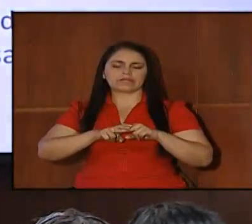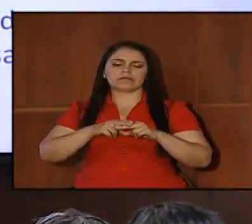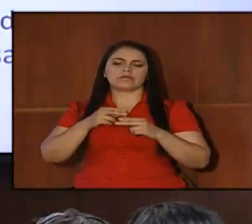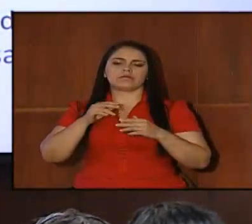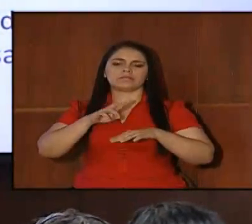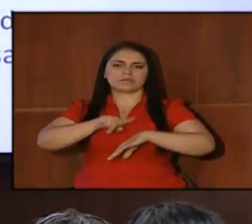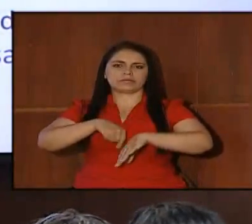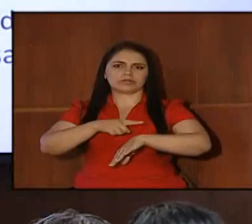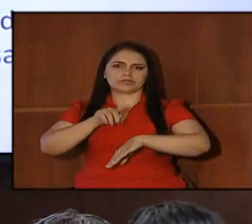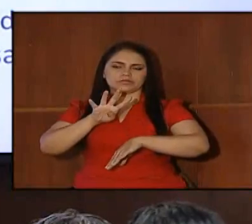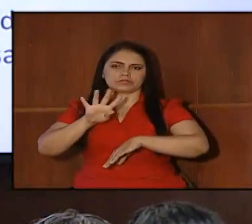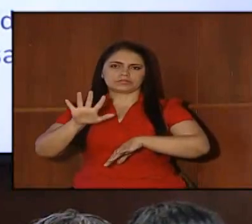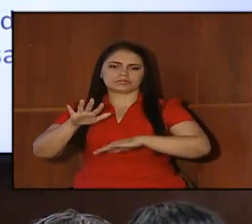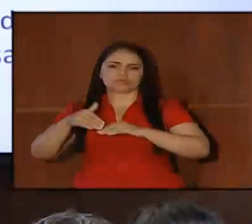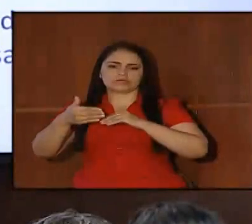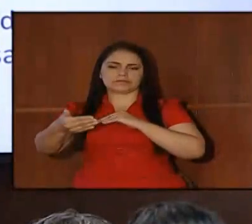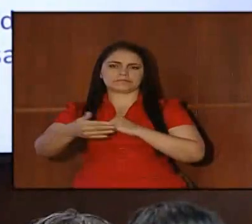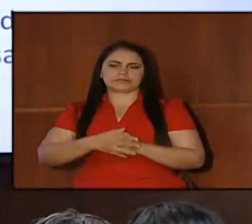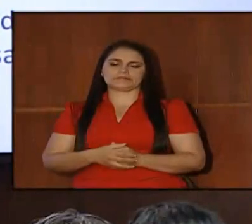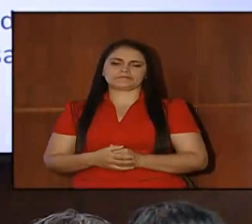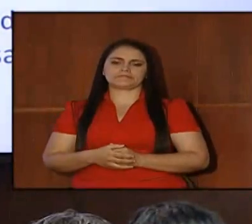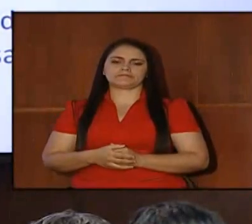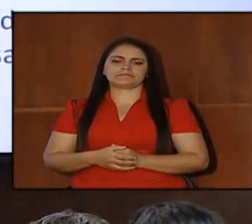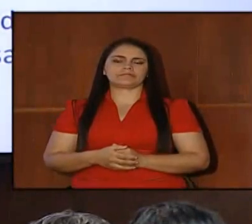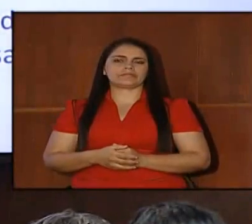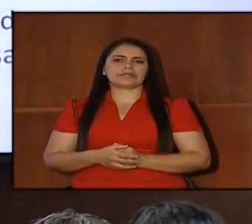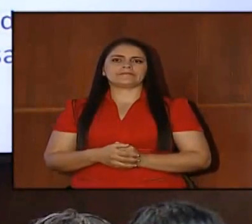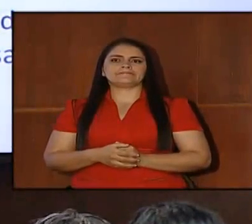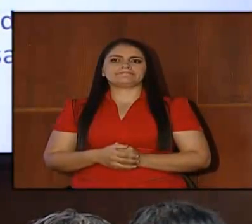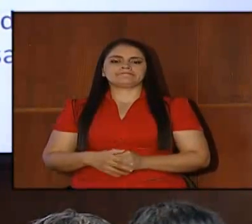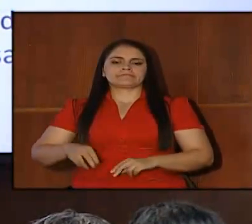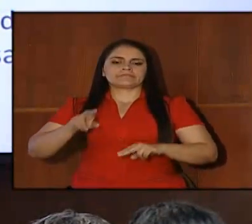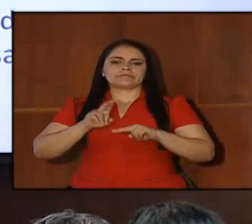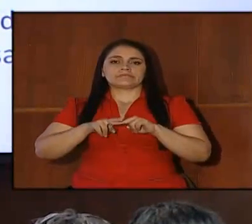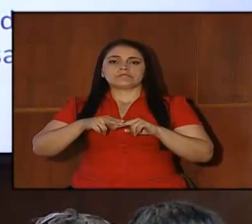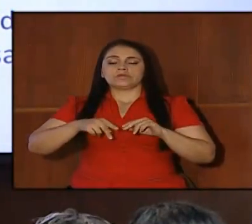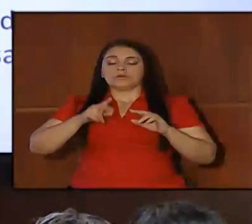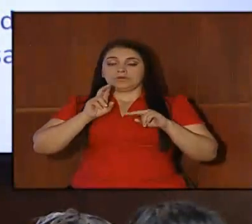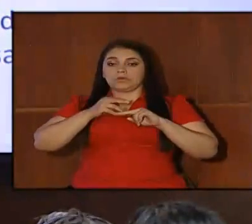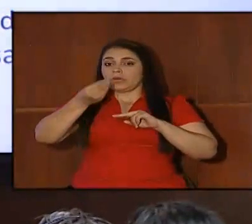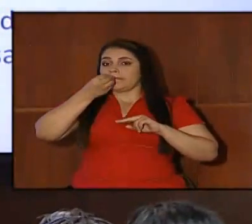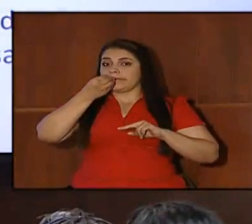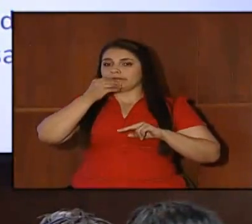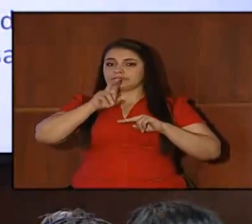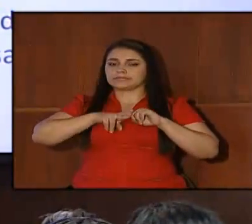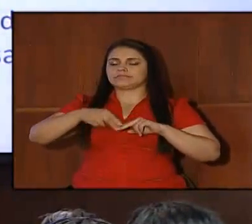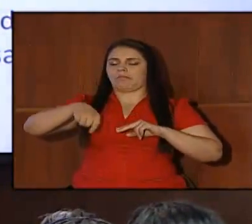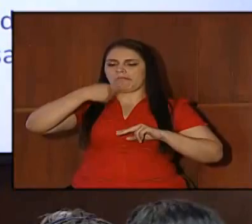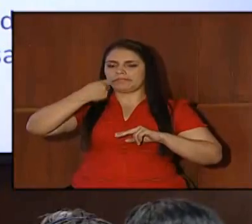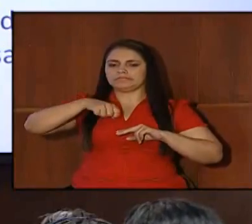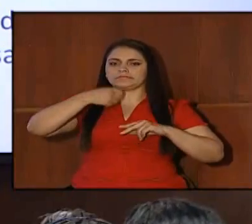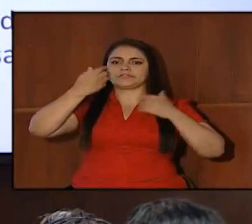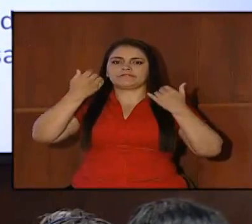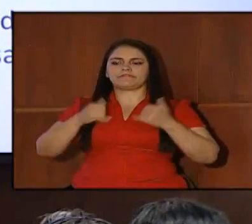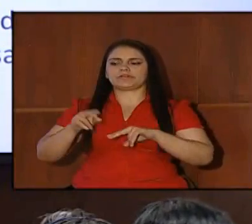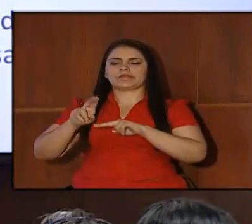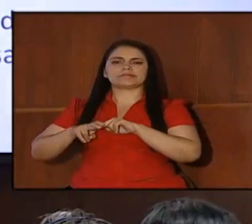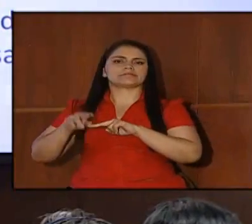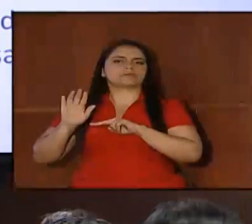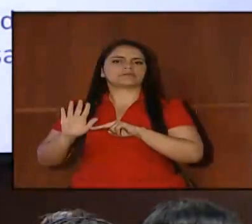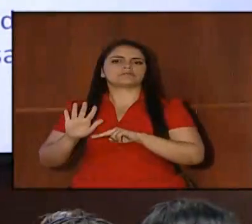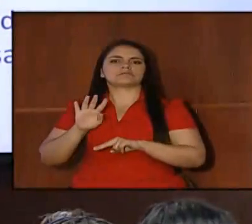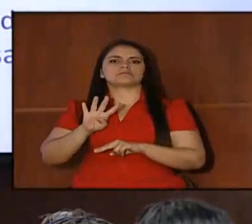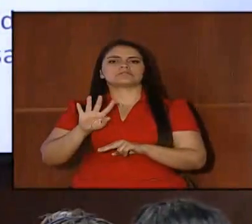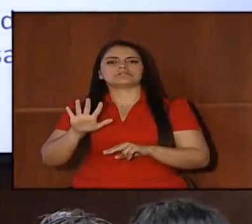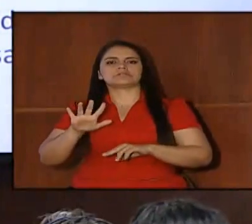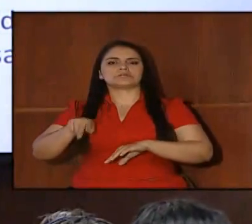45 minutos después. El paciente debe estar sentado mientras come, y una vez termine de comer, déjelo sentado media